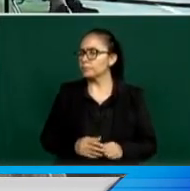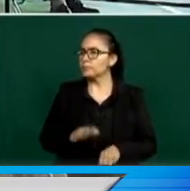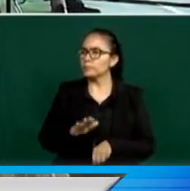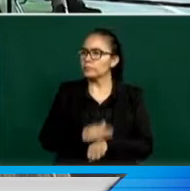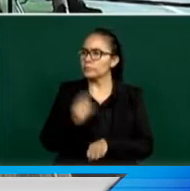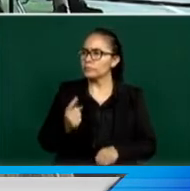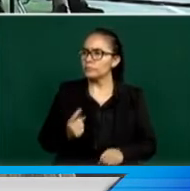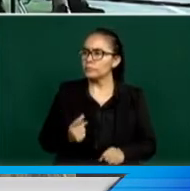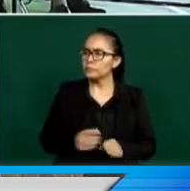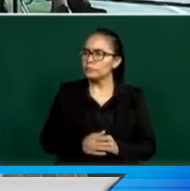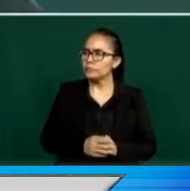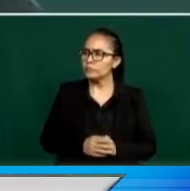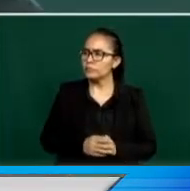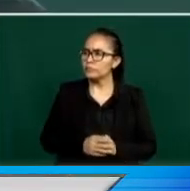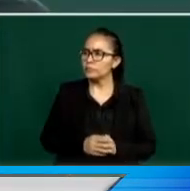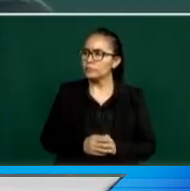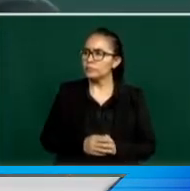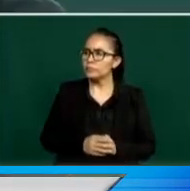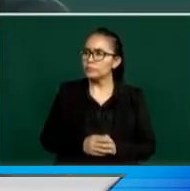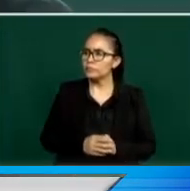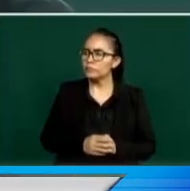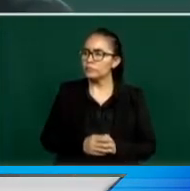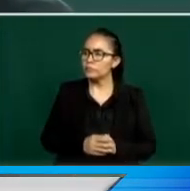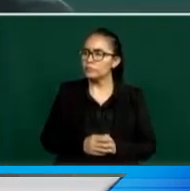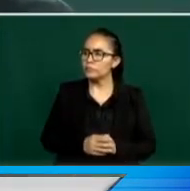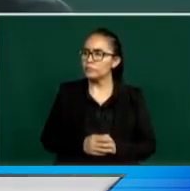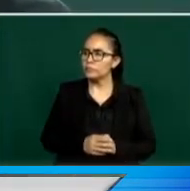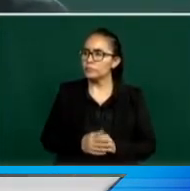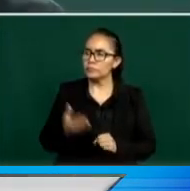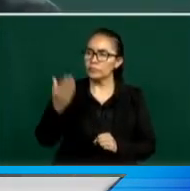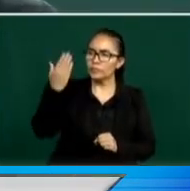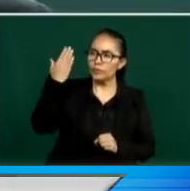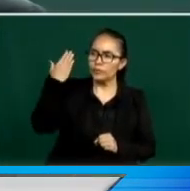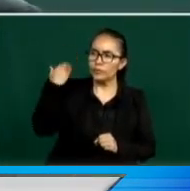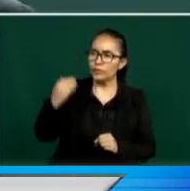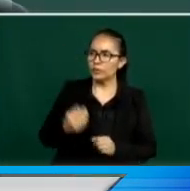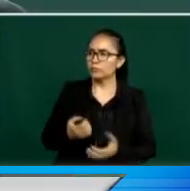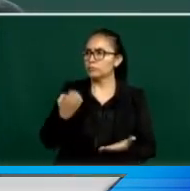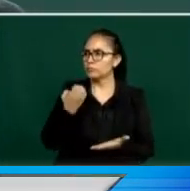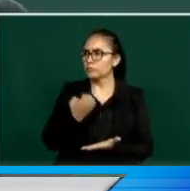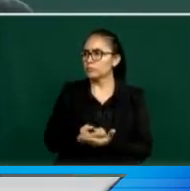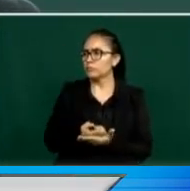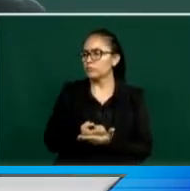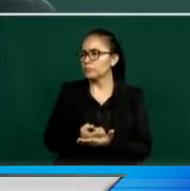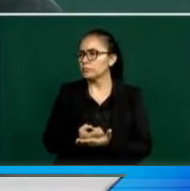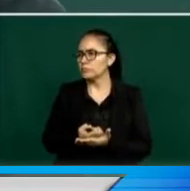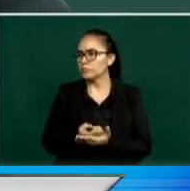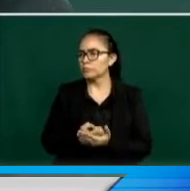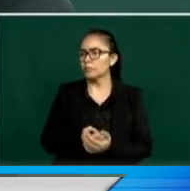por la anterior política económica neoliberal